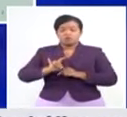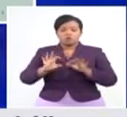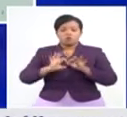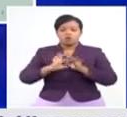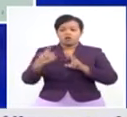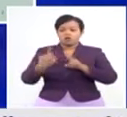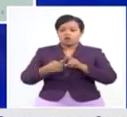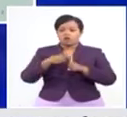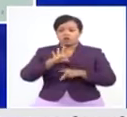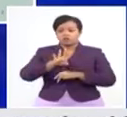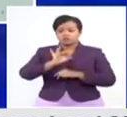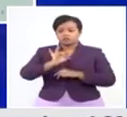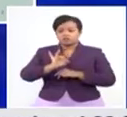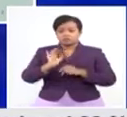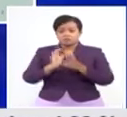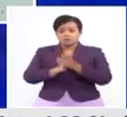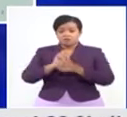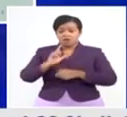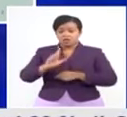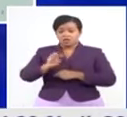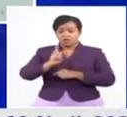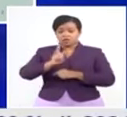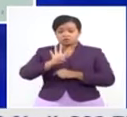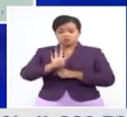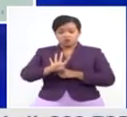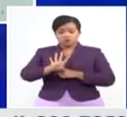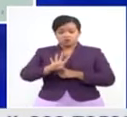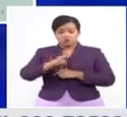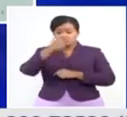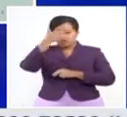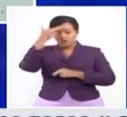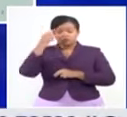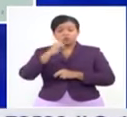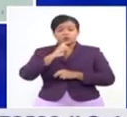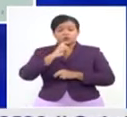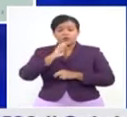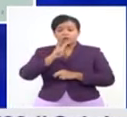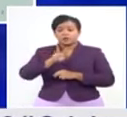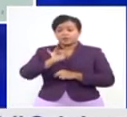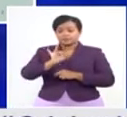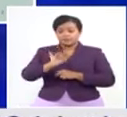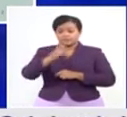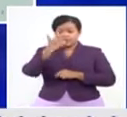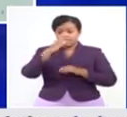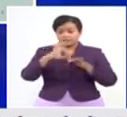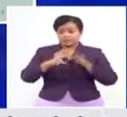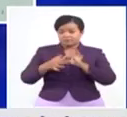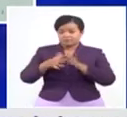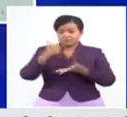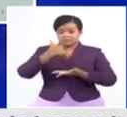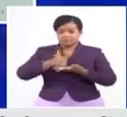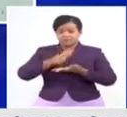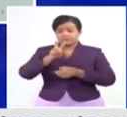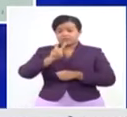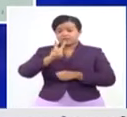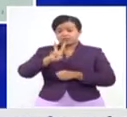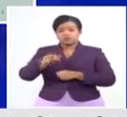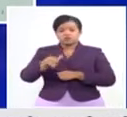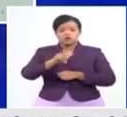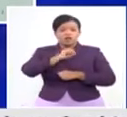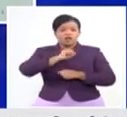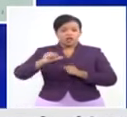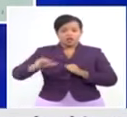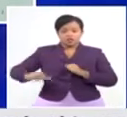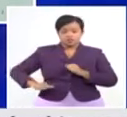47, Mariel 34, San Antonio de los Baños 27, Artemisa 23, al igual que Alquizar,